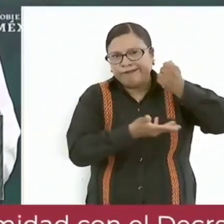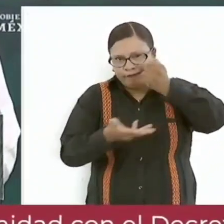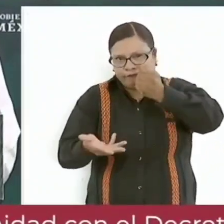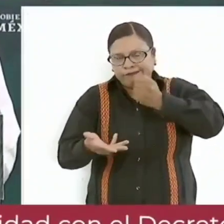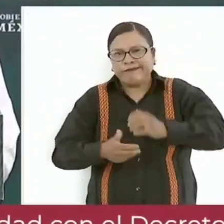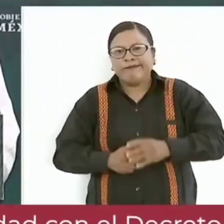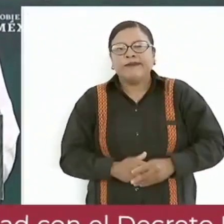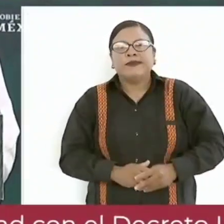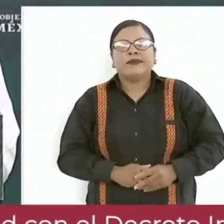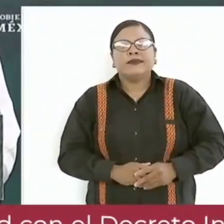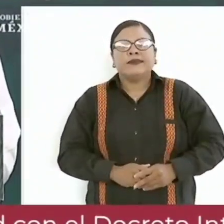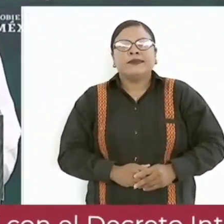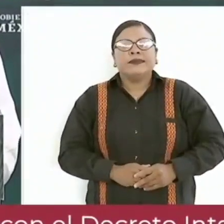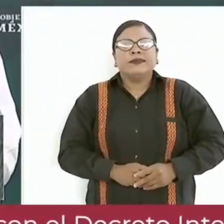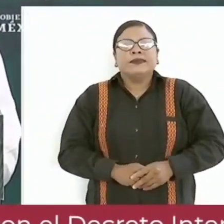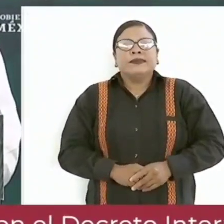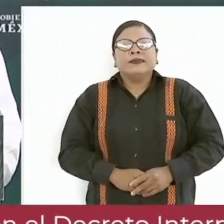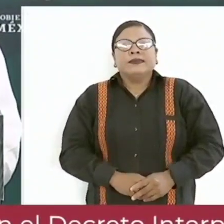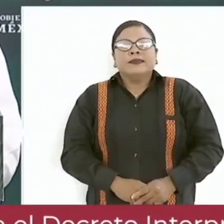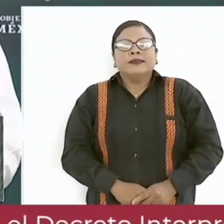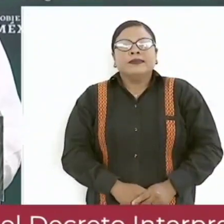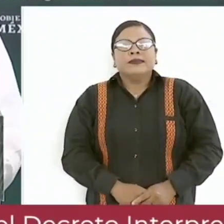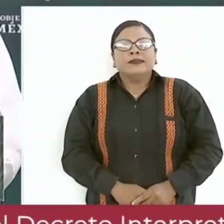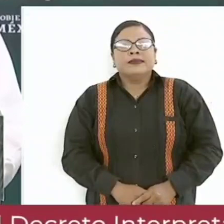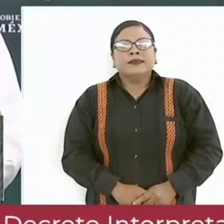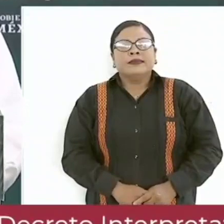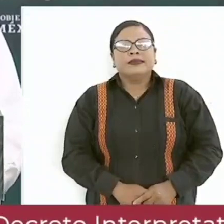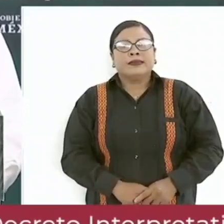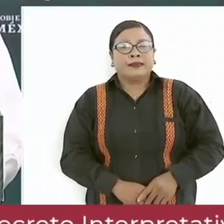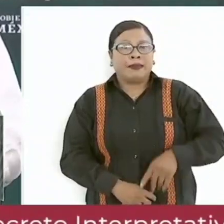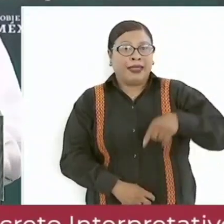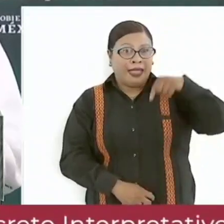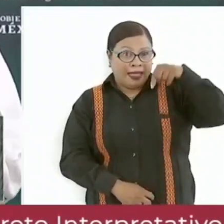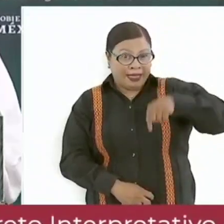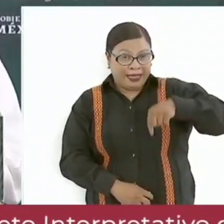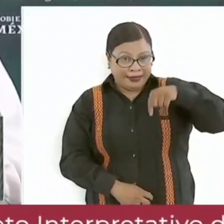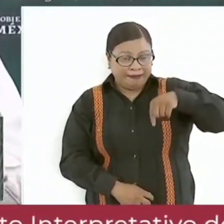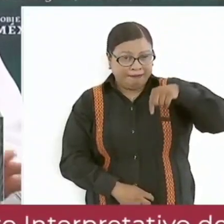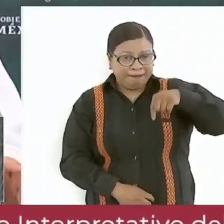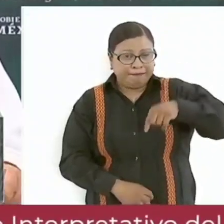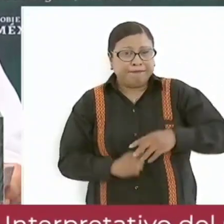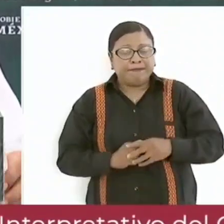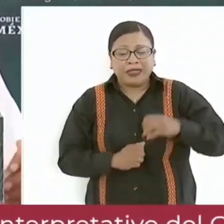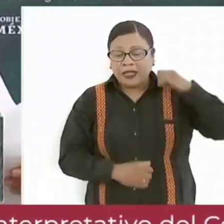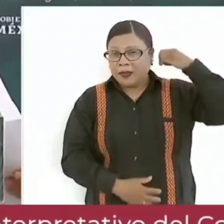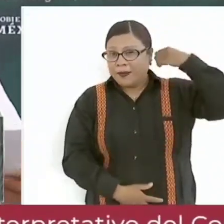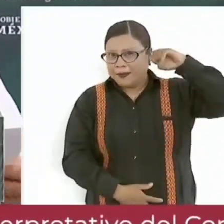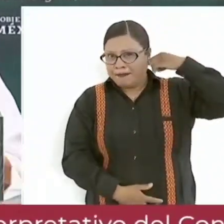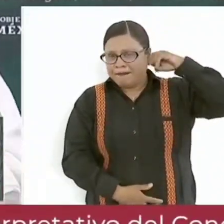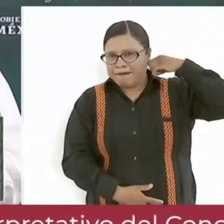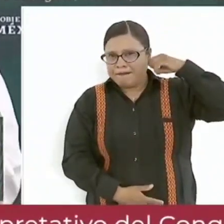Aquí en Oaxaca,